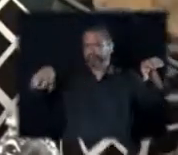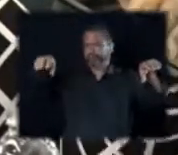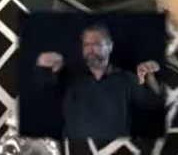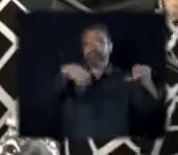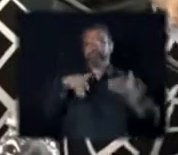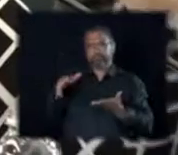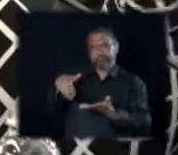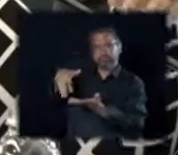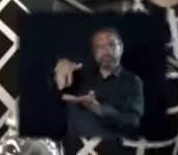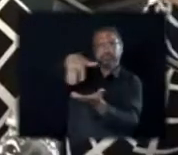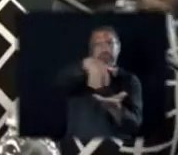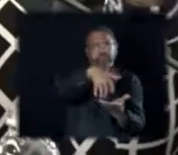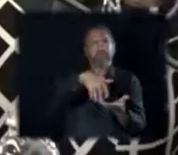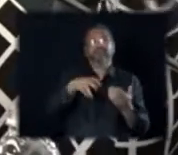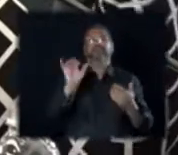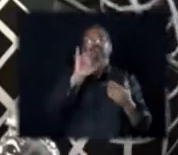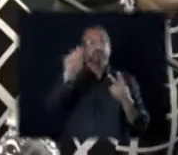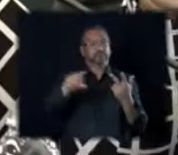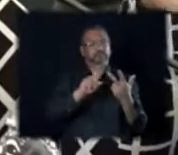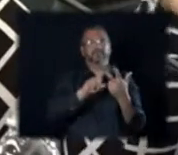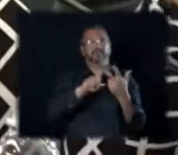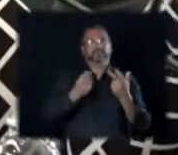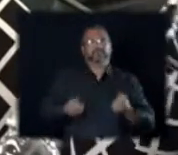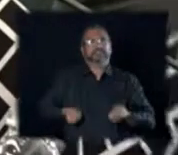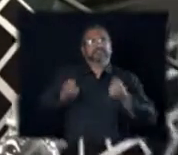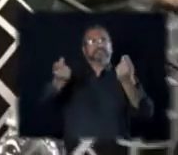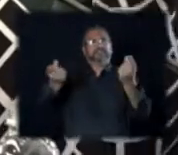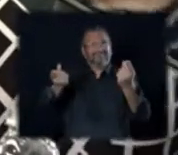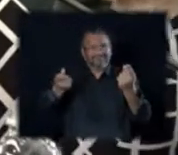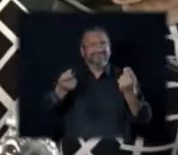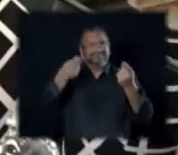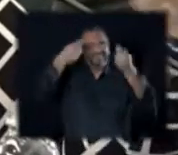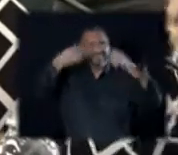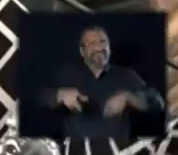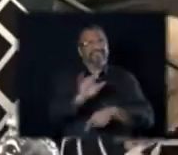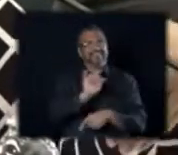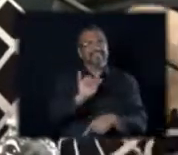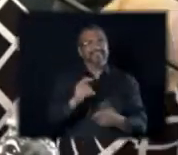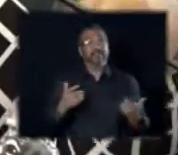venían de distintos tipos de cuentas. Lo mismo pasaba con gastos.